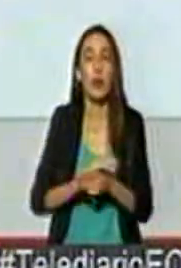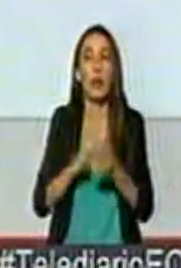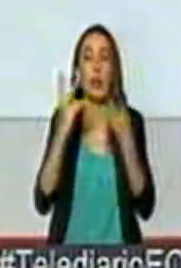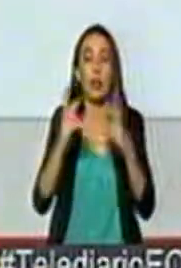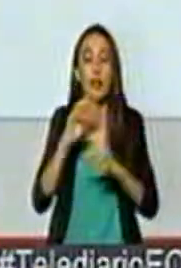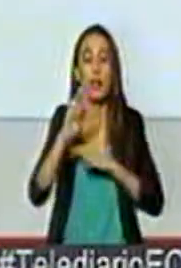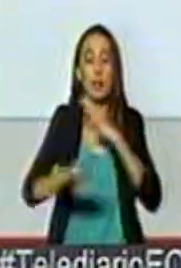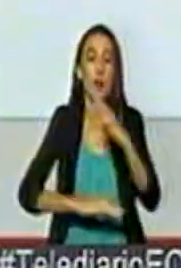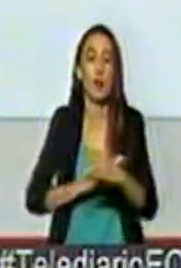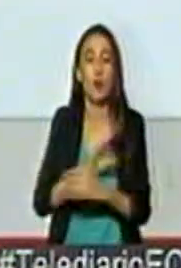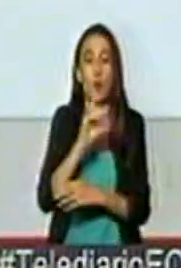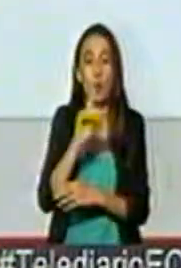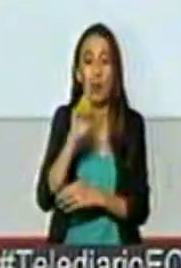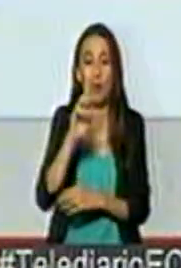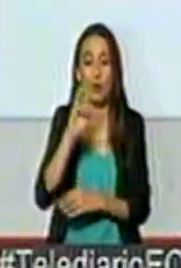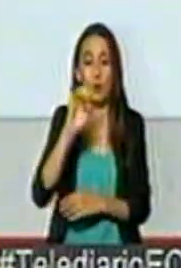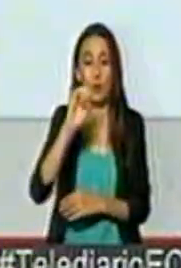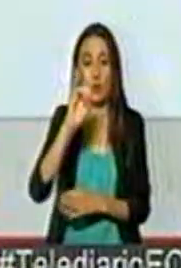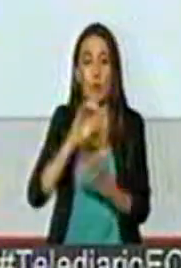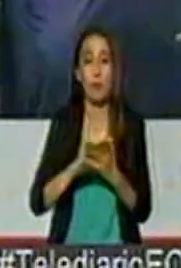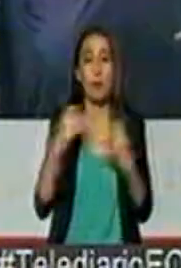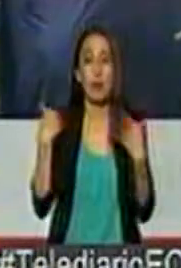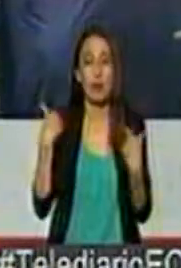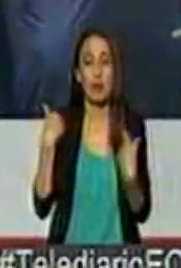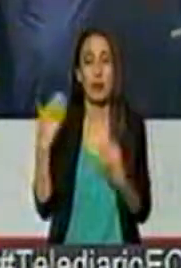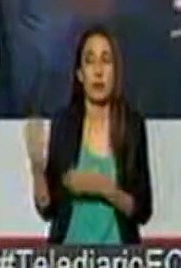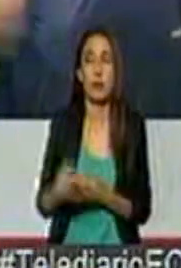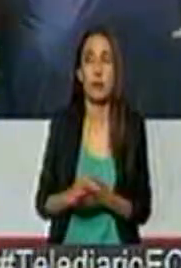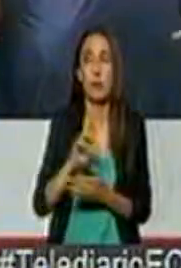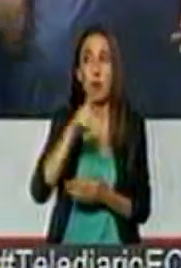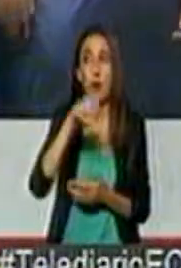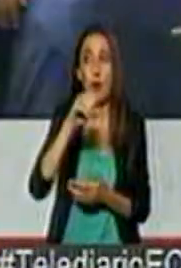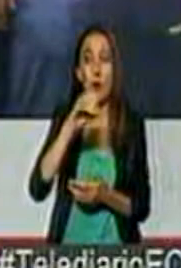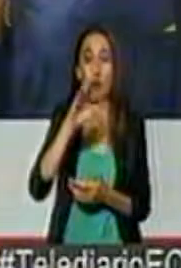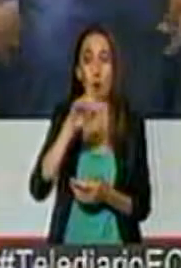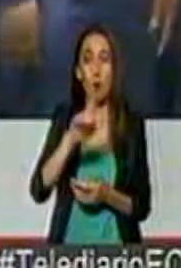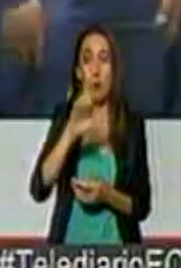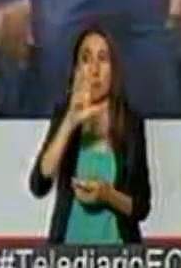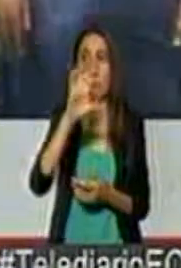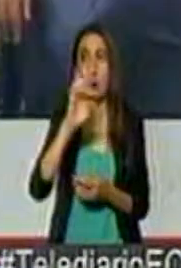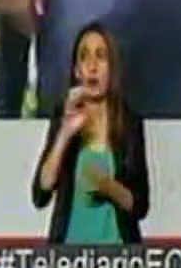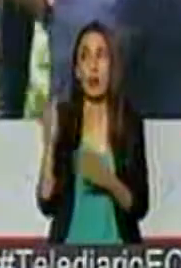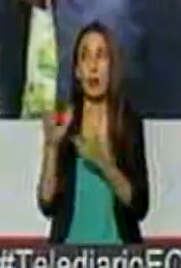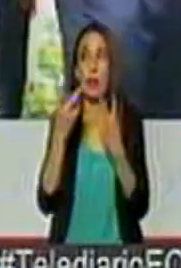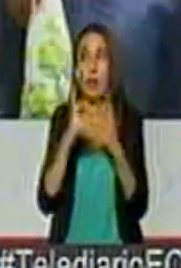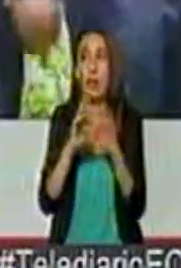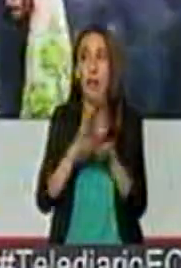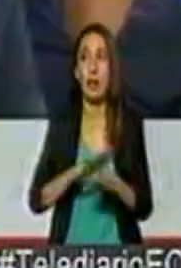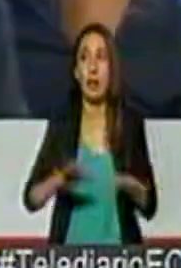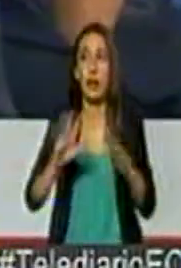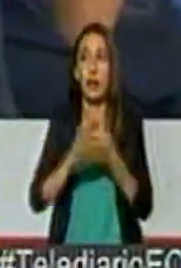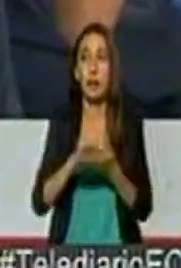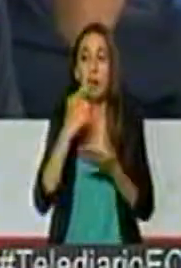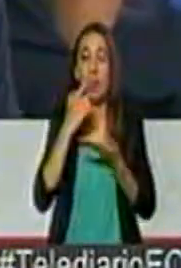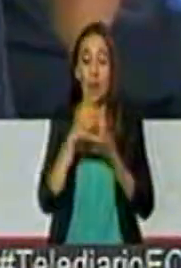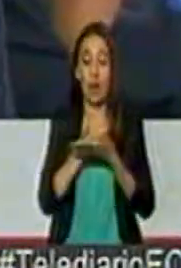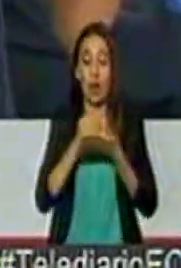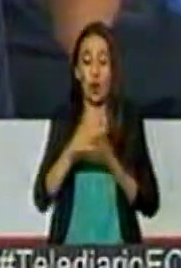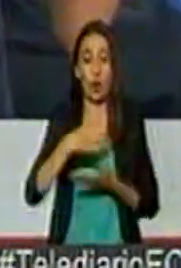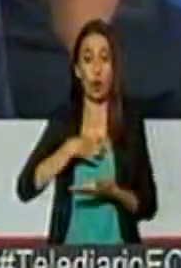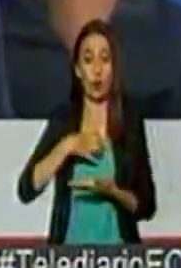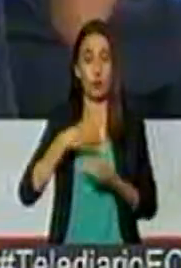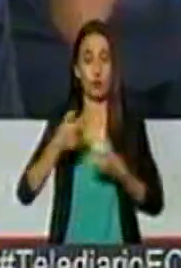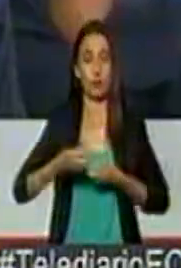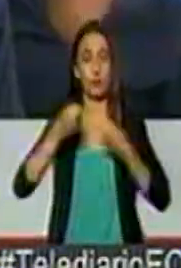el Mundial de Dubái, que es súper fuerte. Paulette Méndez es otra de las deportistas que obtuvo una presea de oro. También impuso una